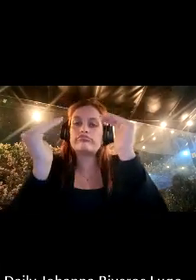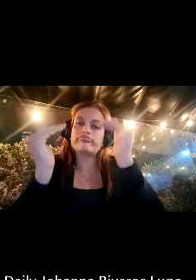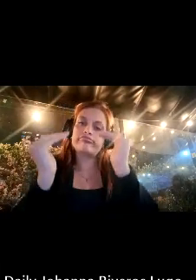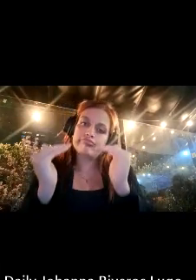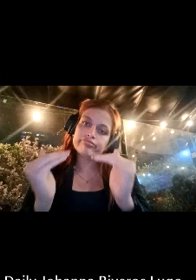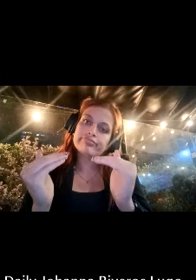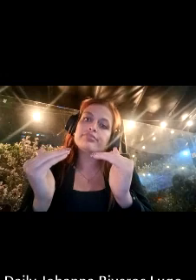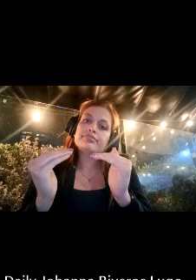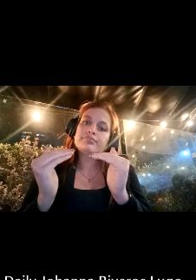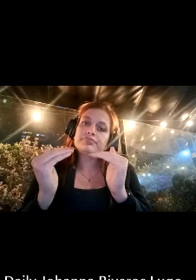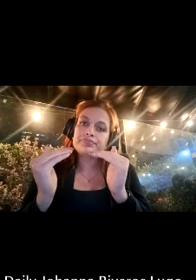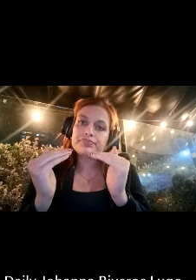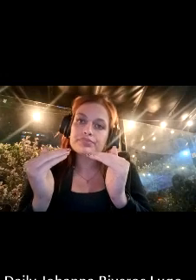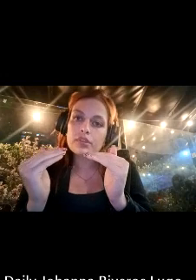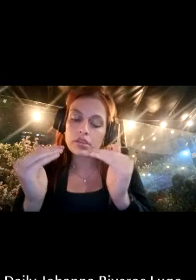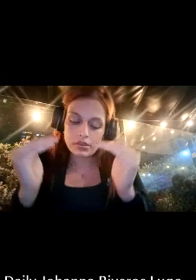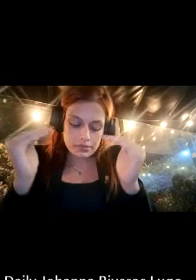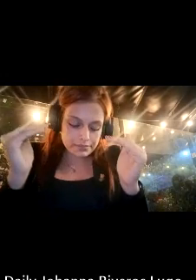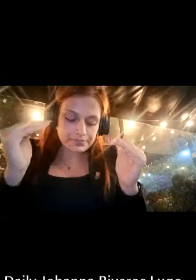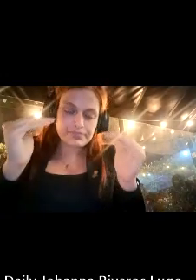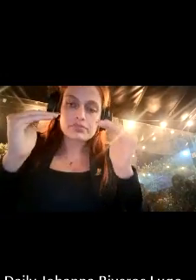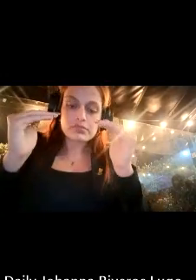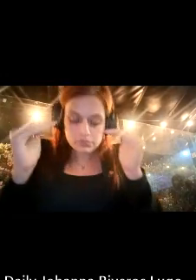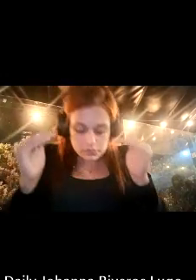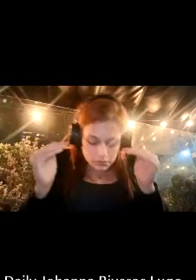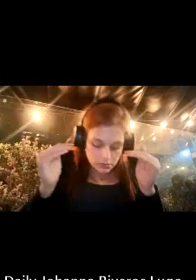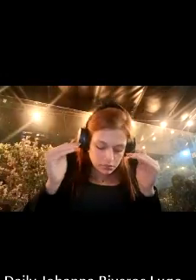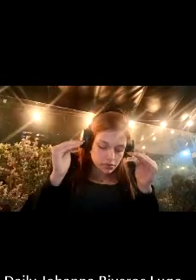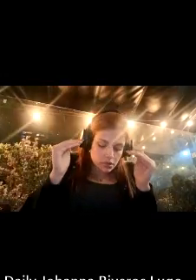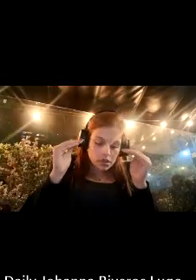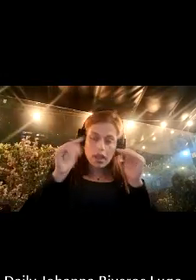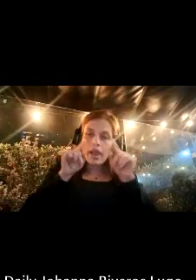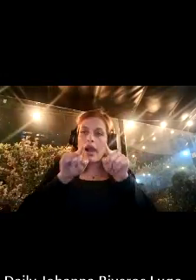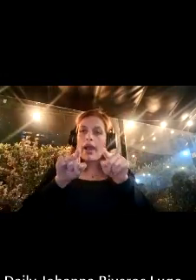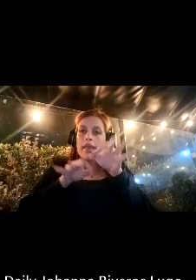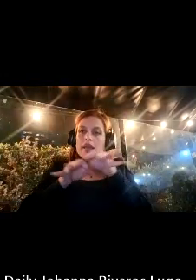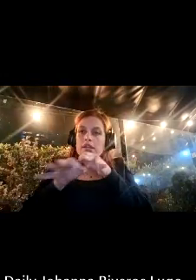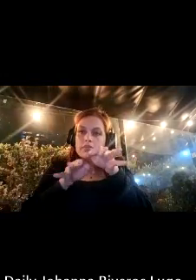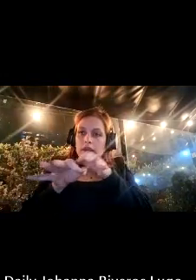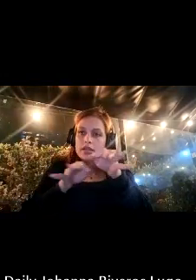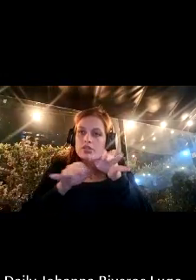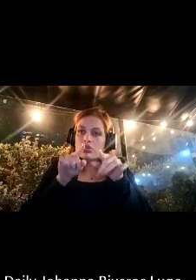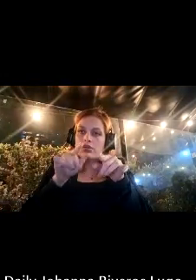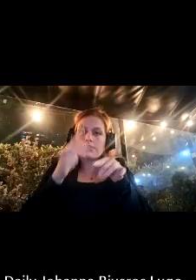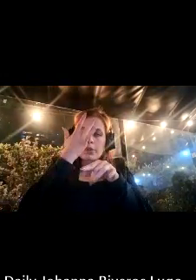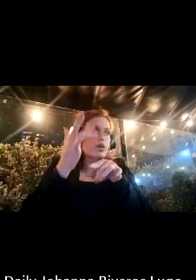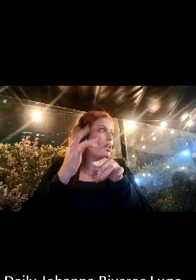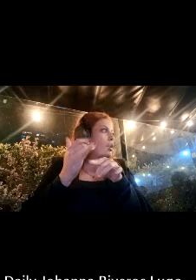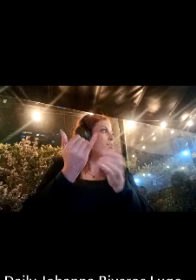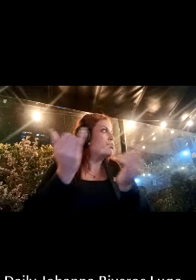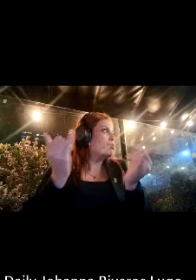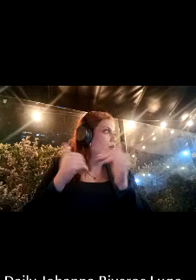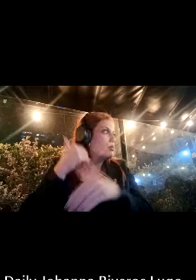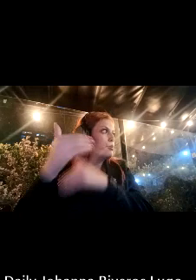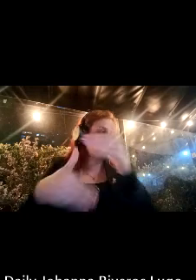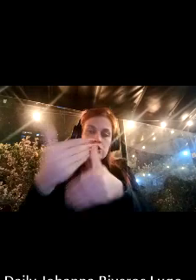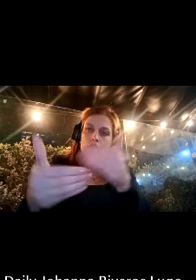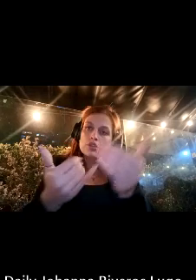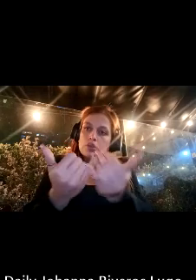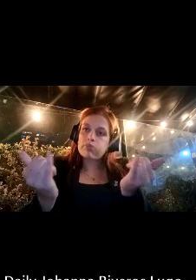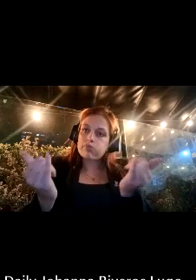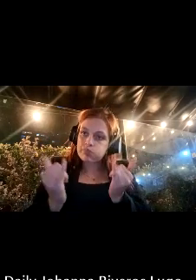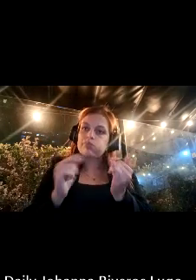y acá hay una breve explicación de el por qué se hace necesario conocer los